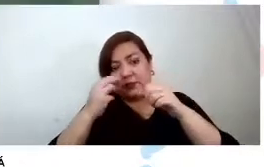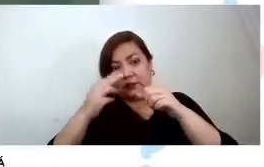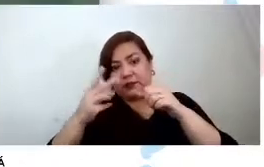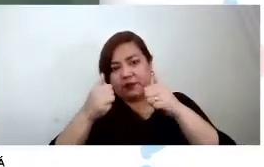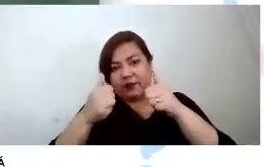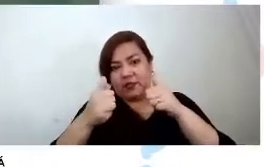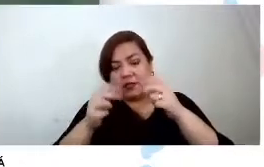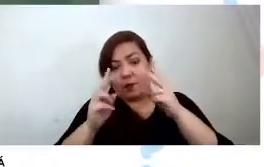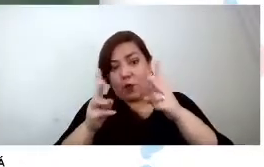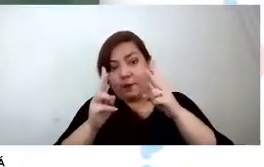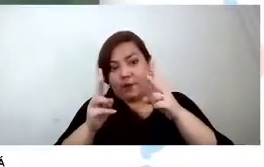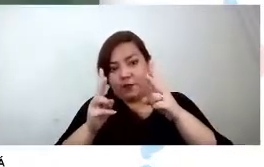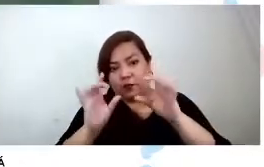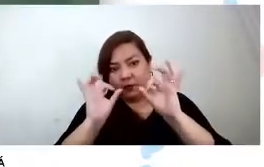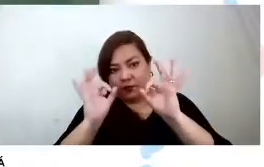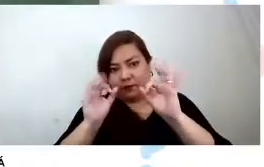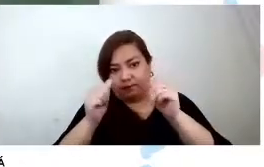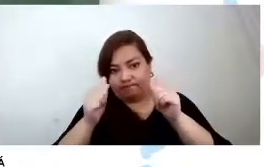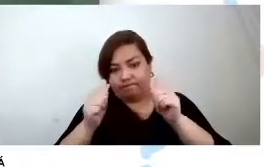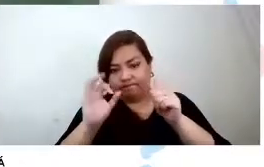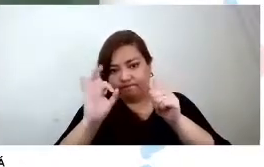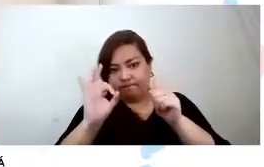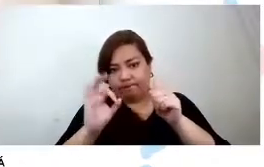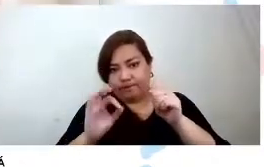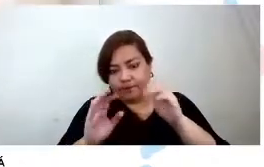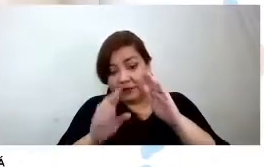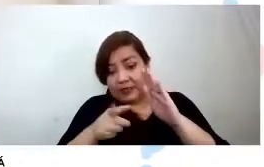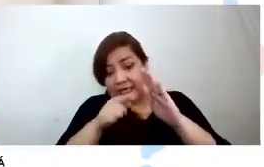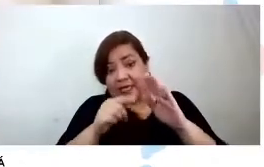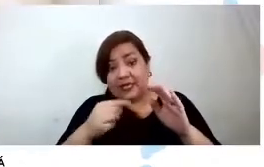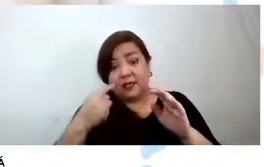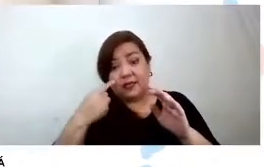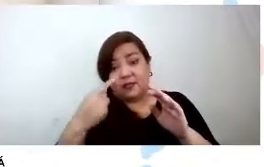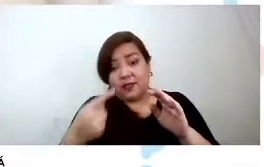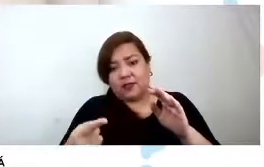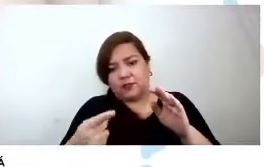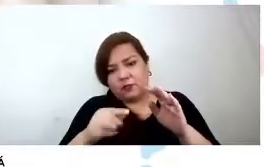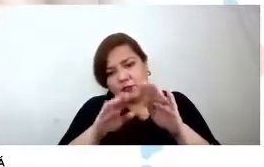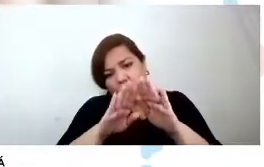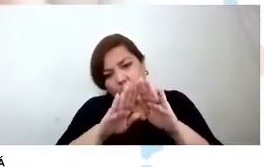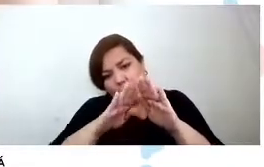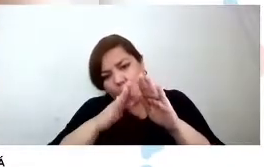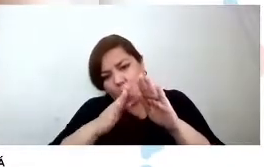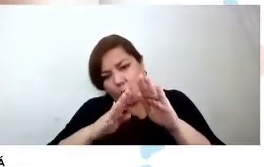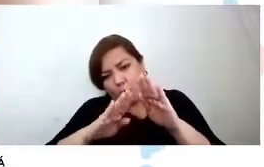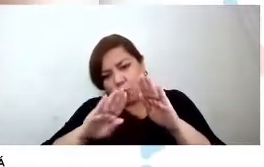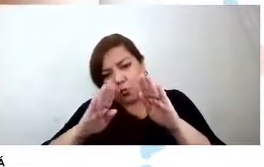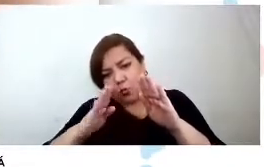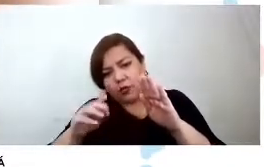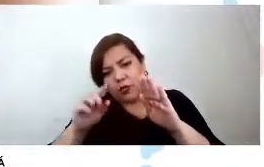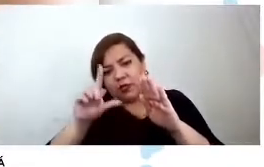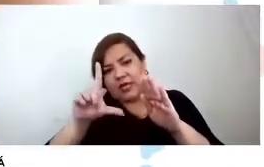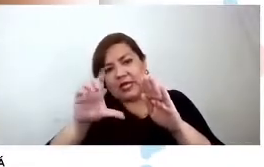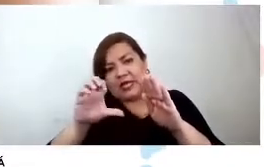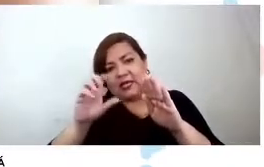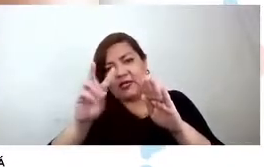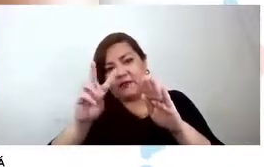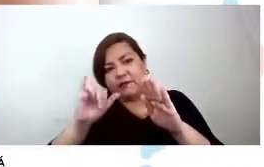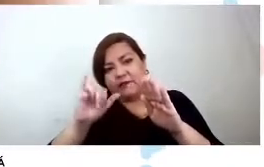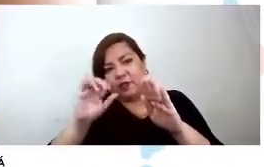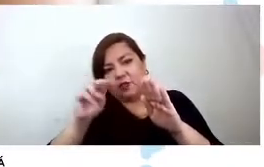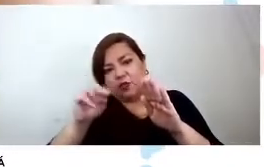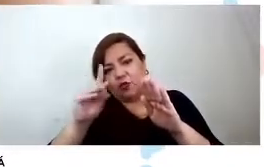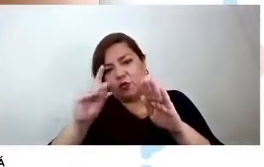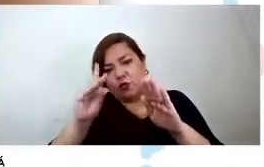en vivo, se ve bien. En este caso, estamos hablando de un Lepidodendron, que es como de